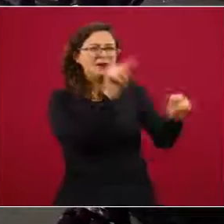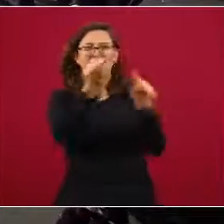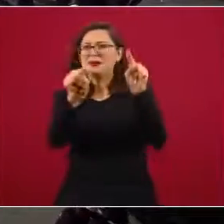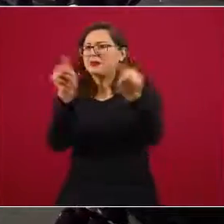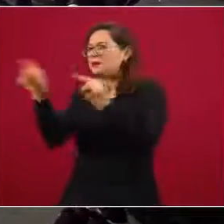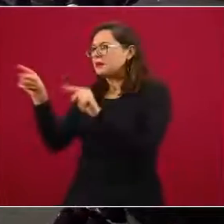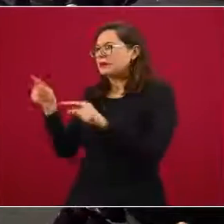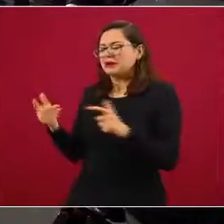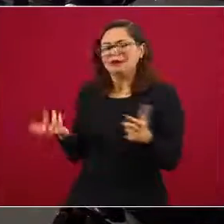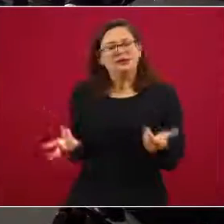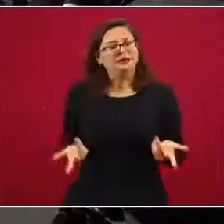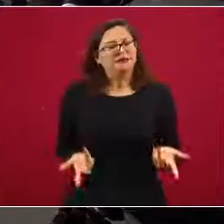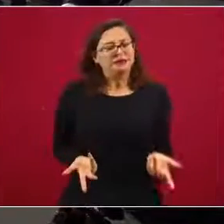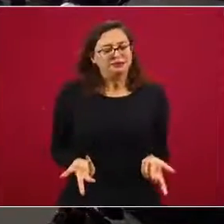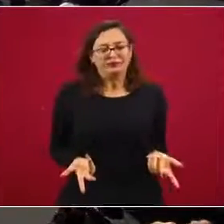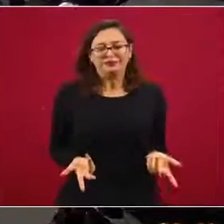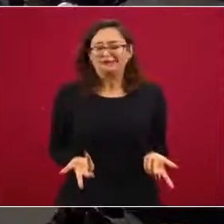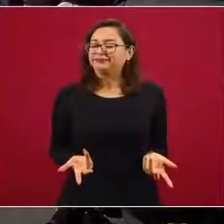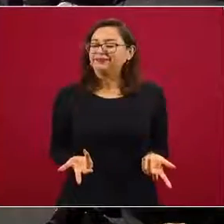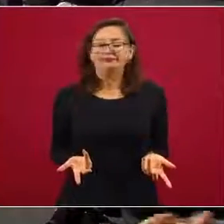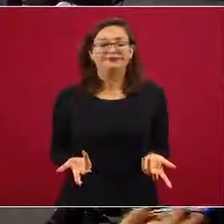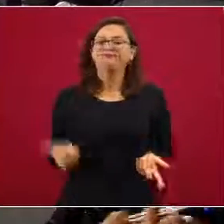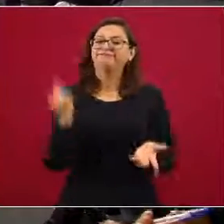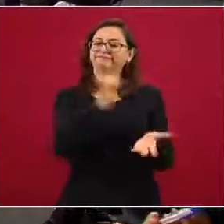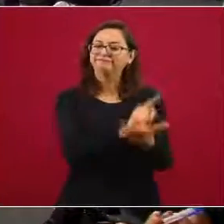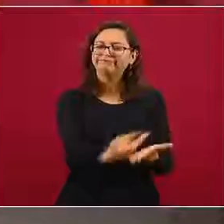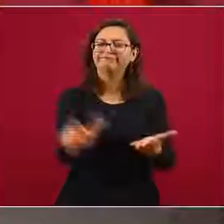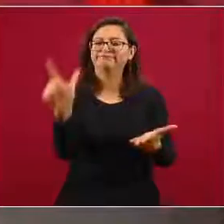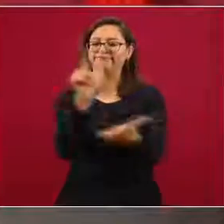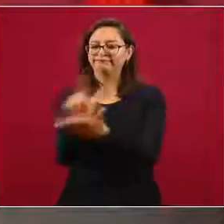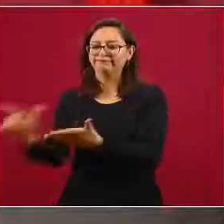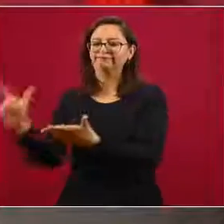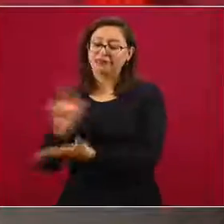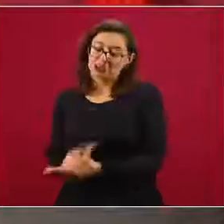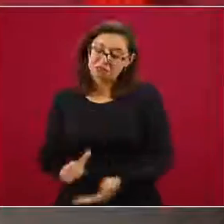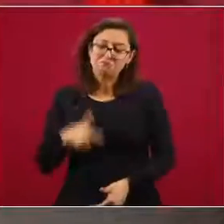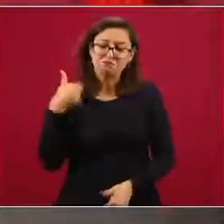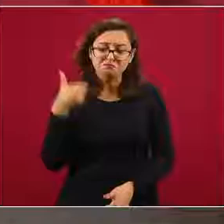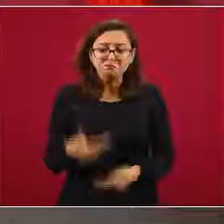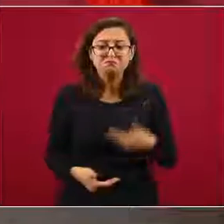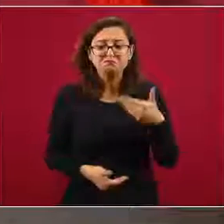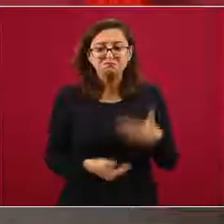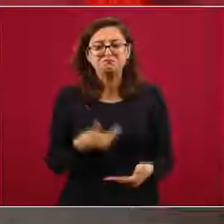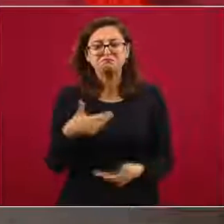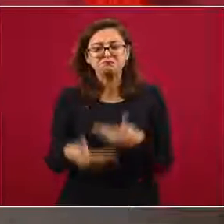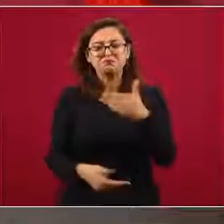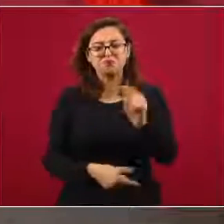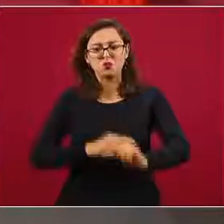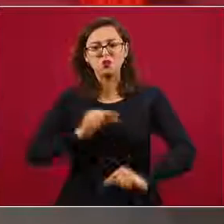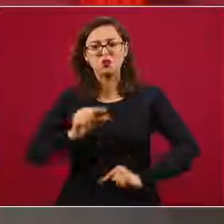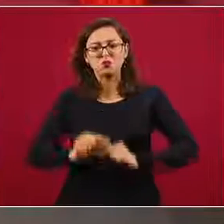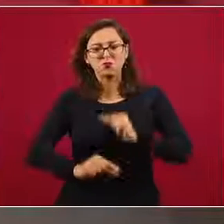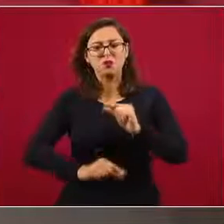Entonces, tenemos que limpiar, y ahí vamos, poco a